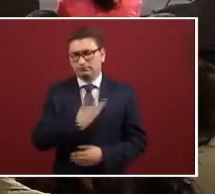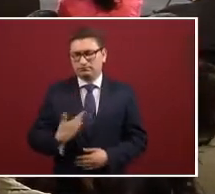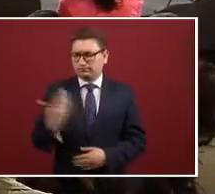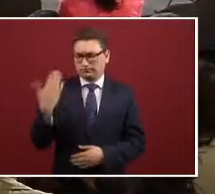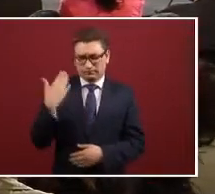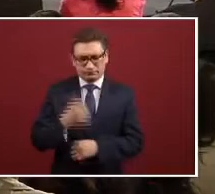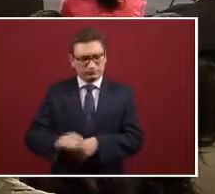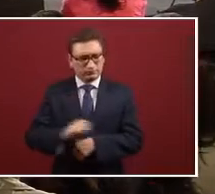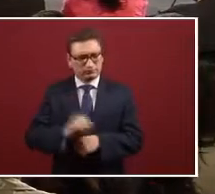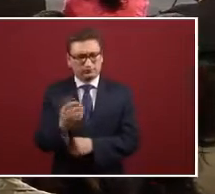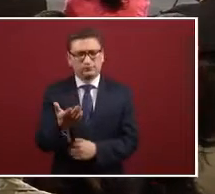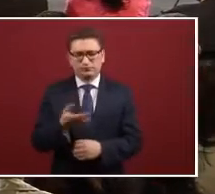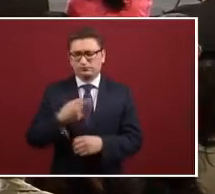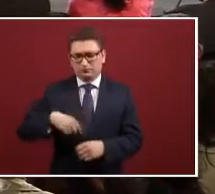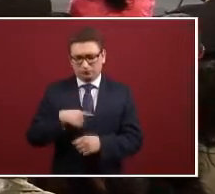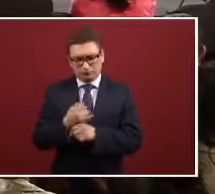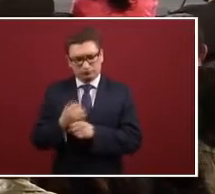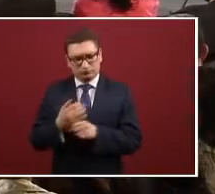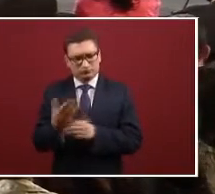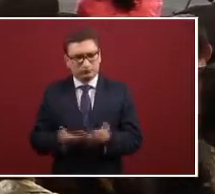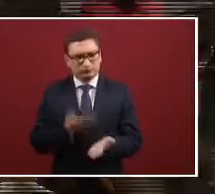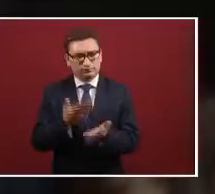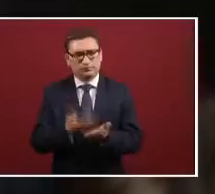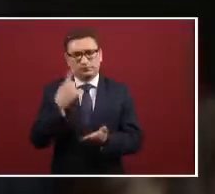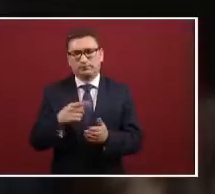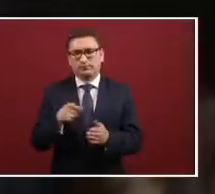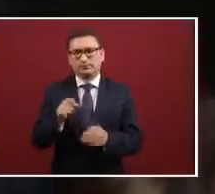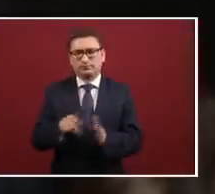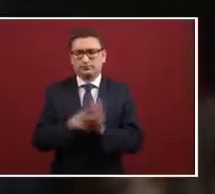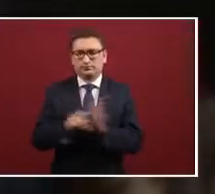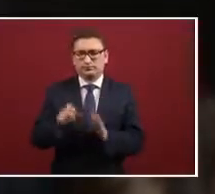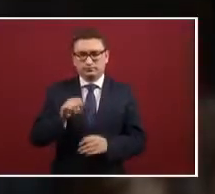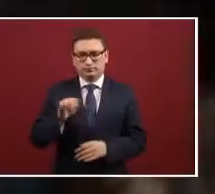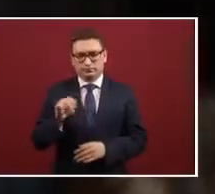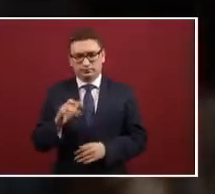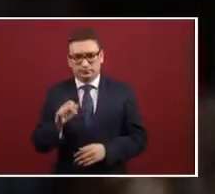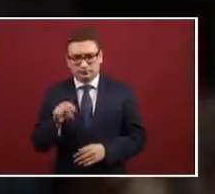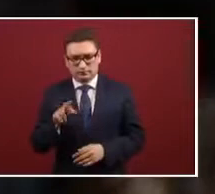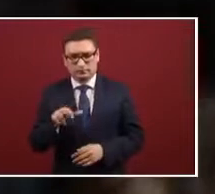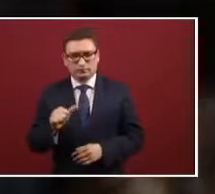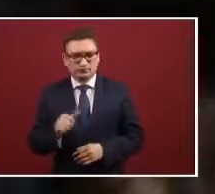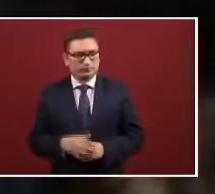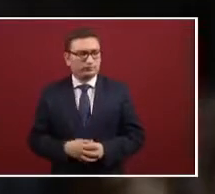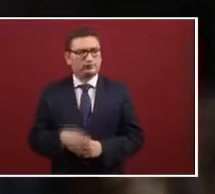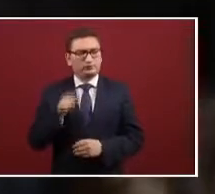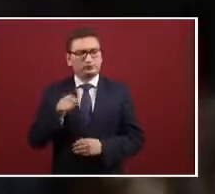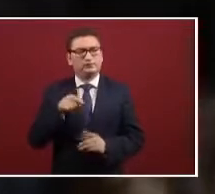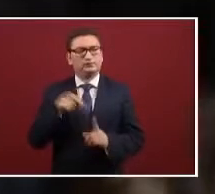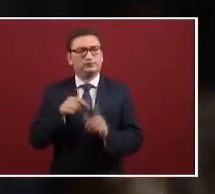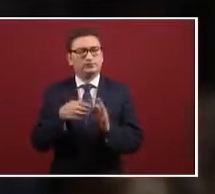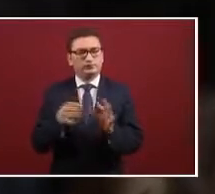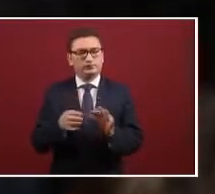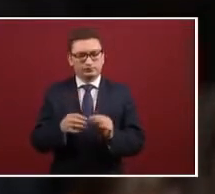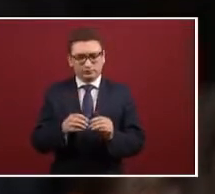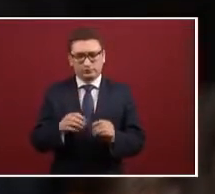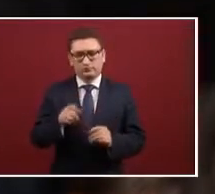entregamos una investigación en exclusiva para sin censura del periodista julio cerró a donde dio a conocer una lista